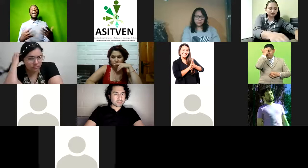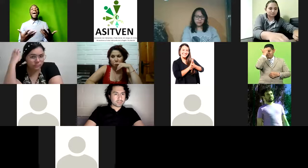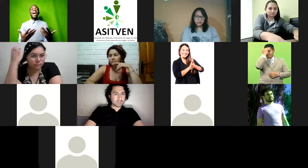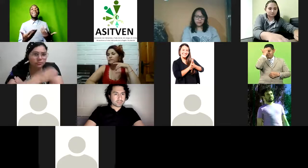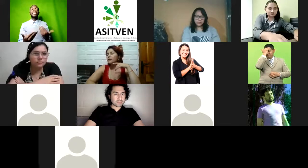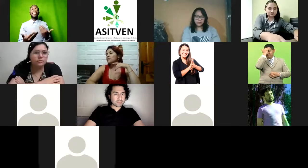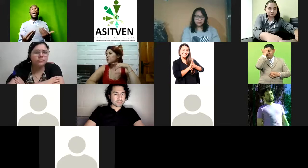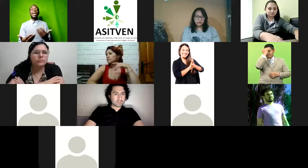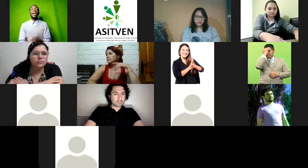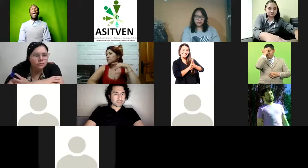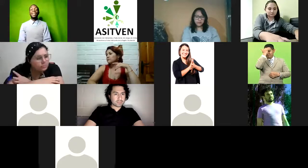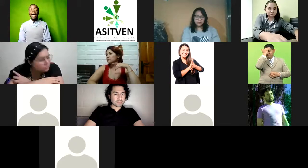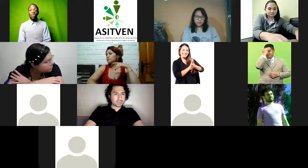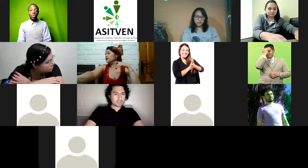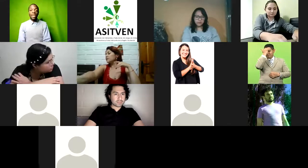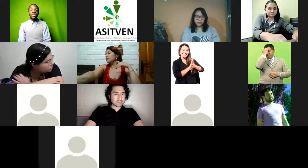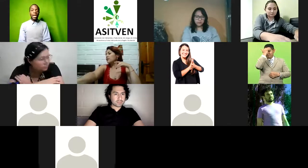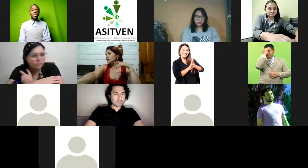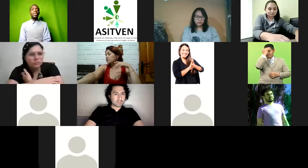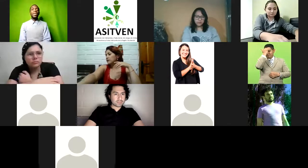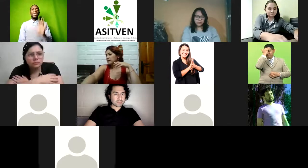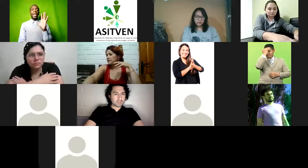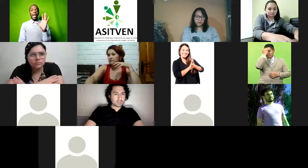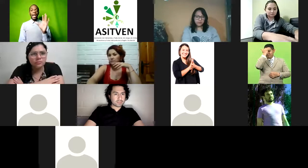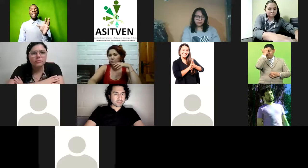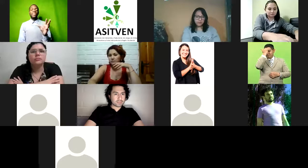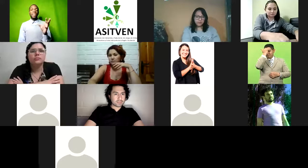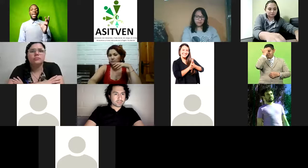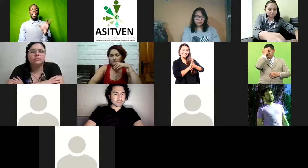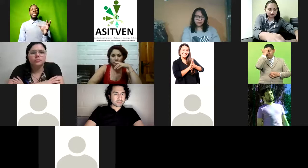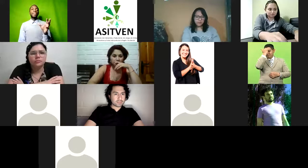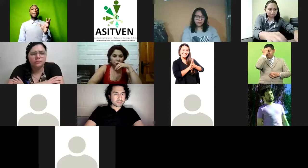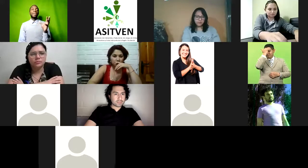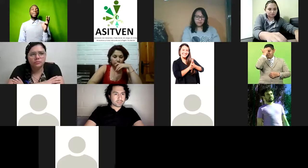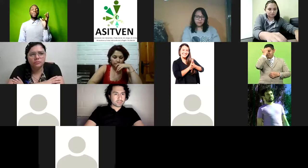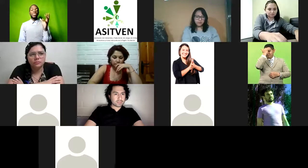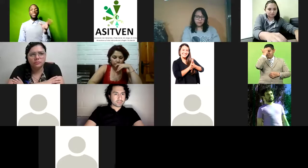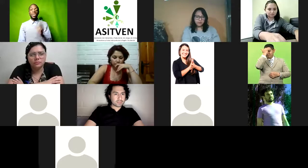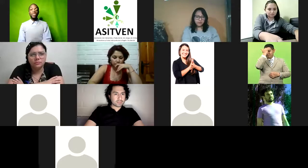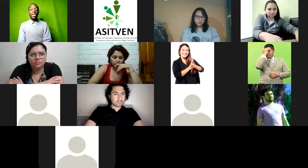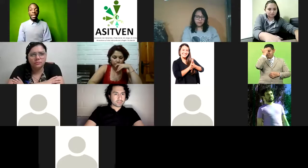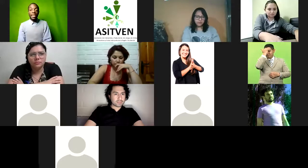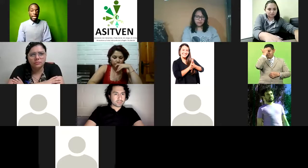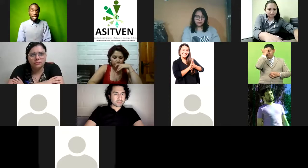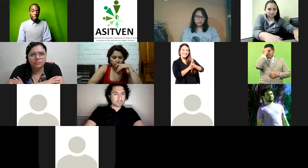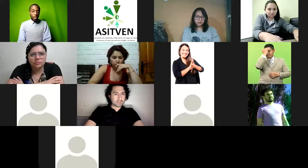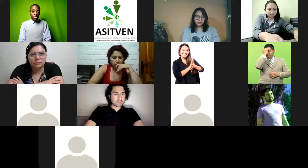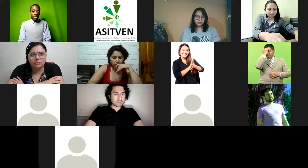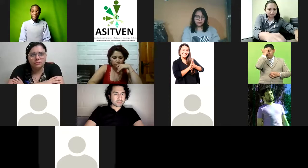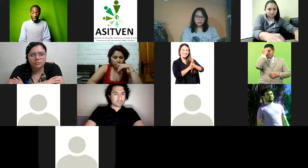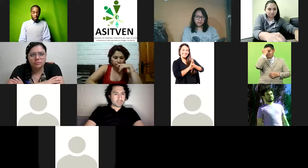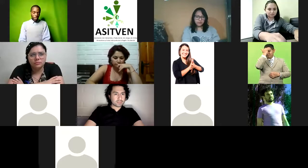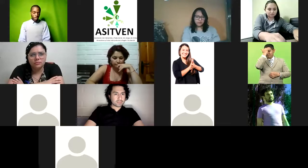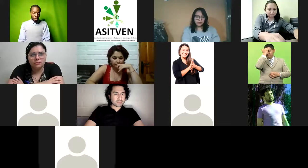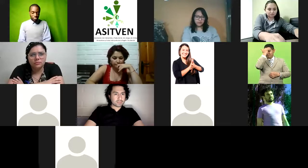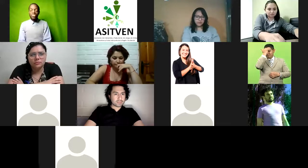va a estar aunado o relacionado a las habilidades cognitivo-lingüísticas de quien está